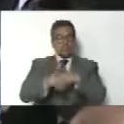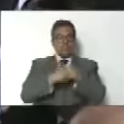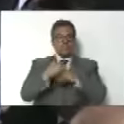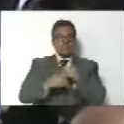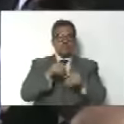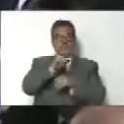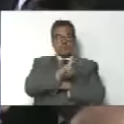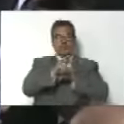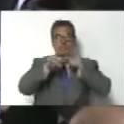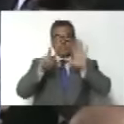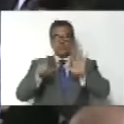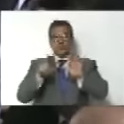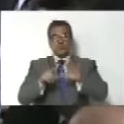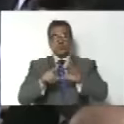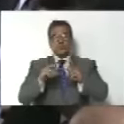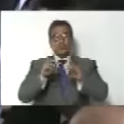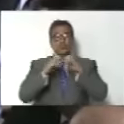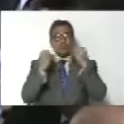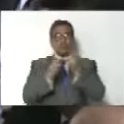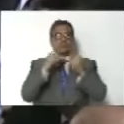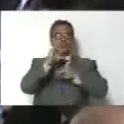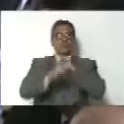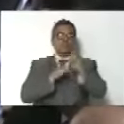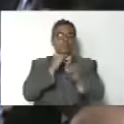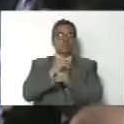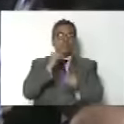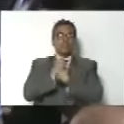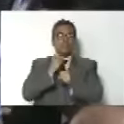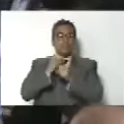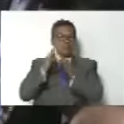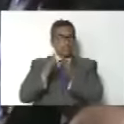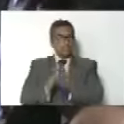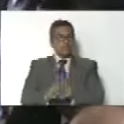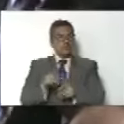convenio 26 de la Organización Internacional del Trabajo,